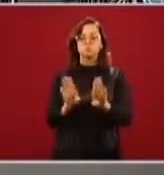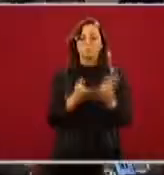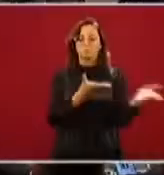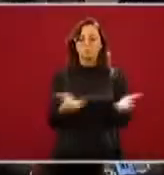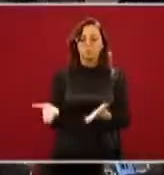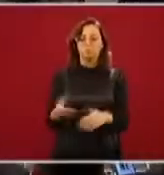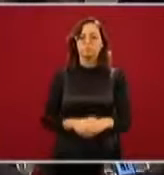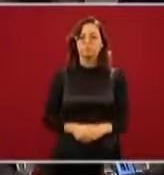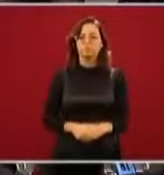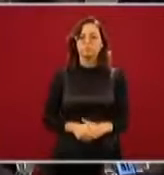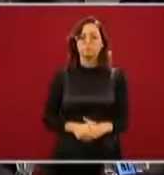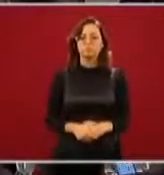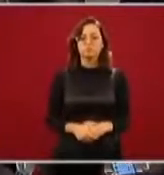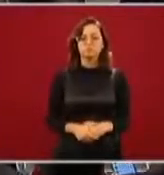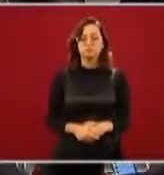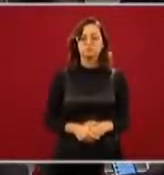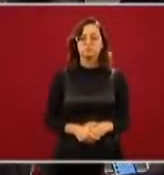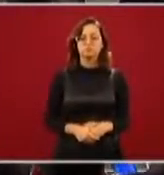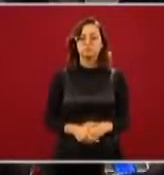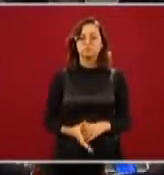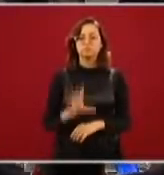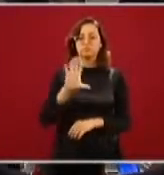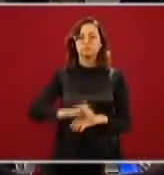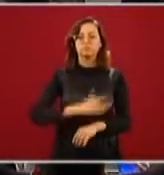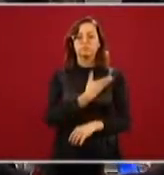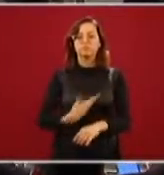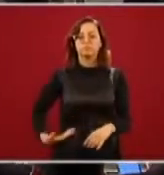subsecretario. Con permiso, señor presidente.